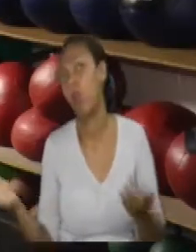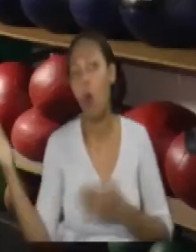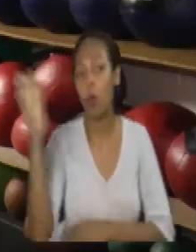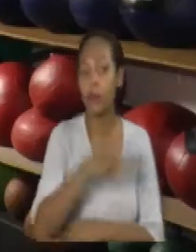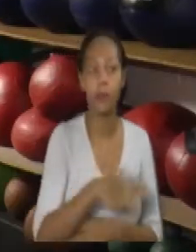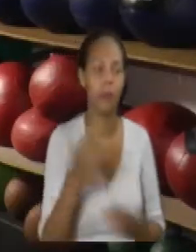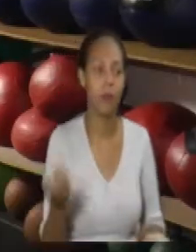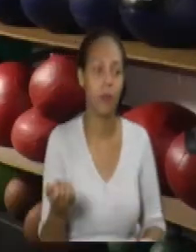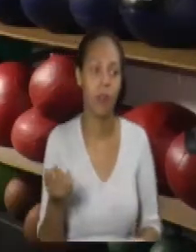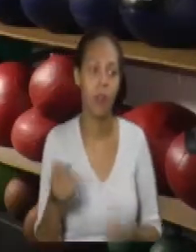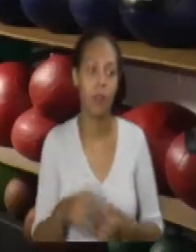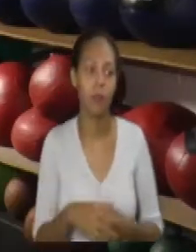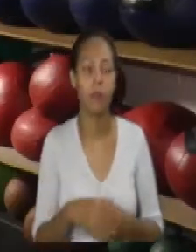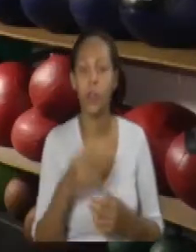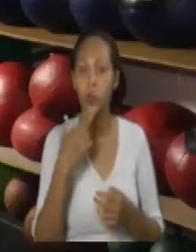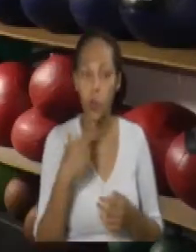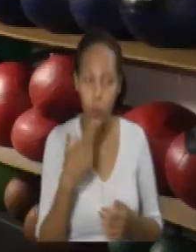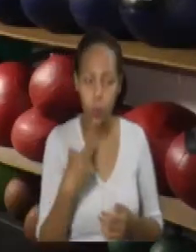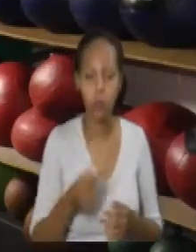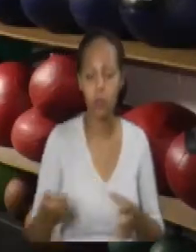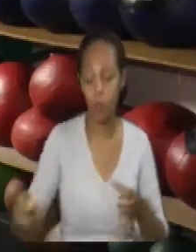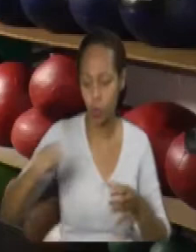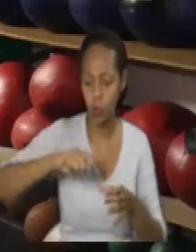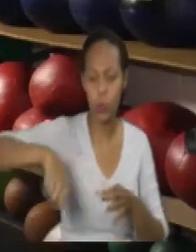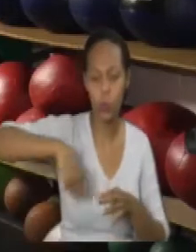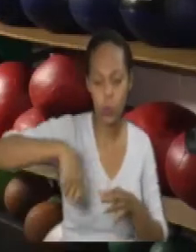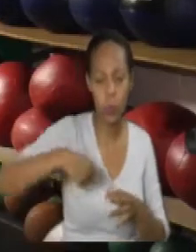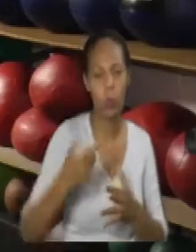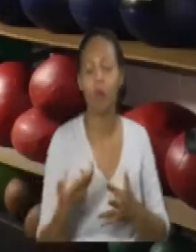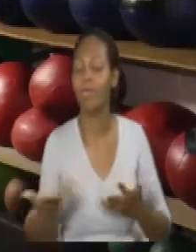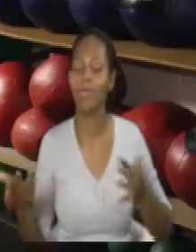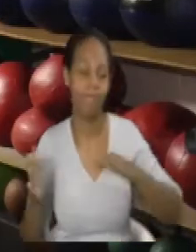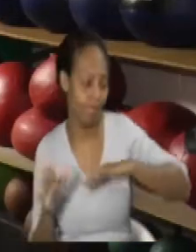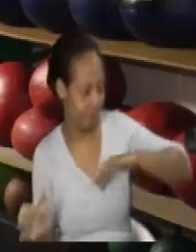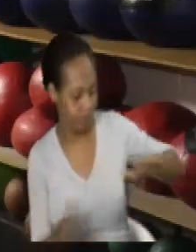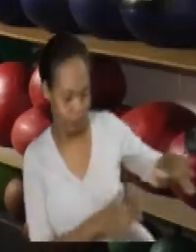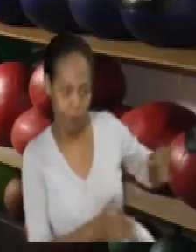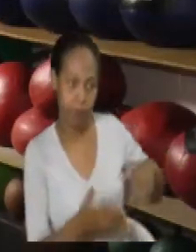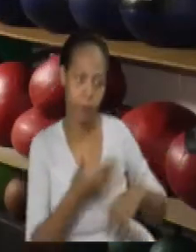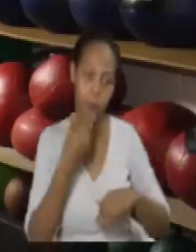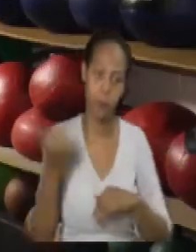la gaseosa, los dulces, son cosas que no les van a ser viables para su cambio.